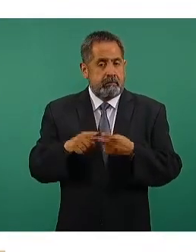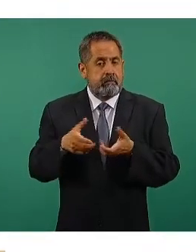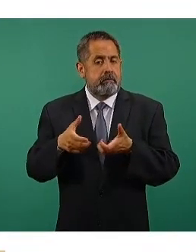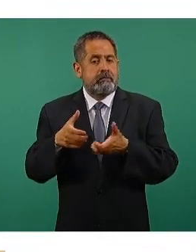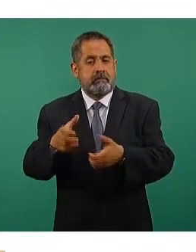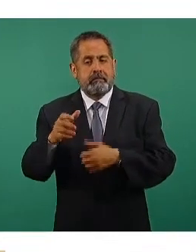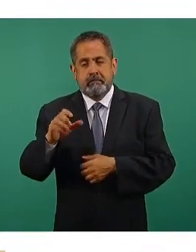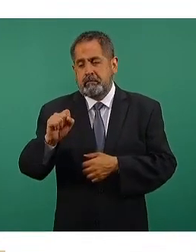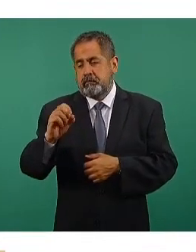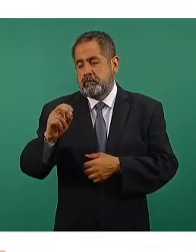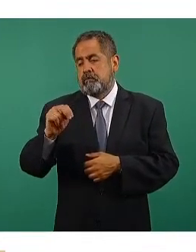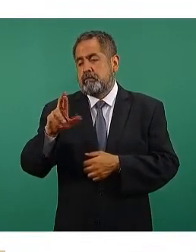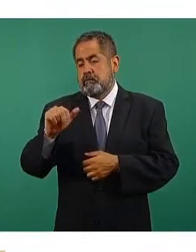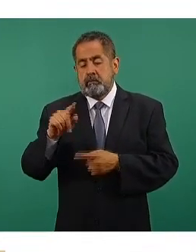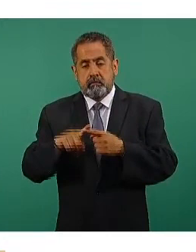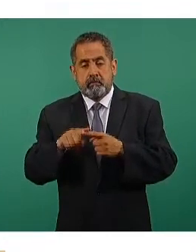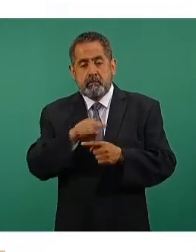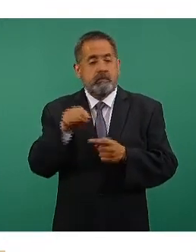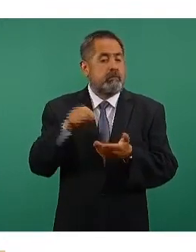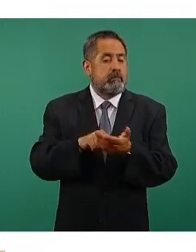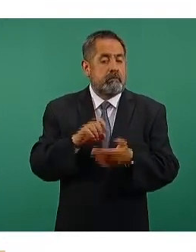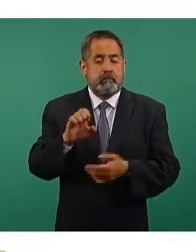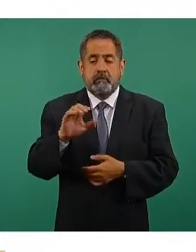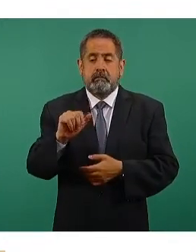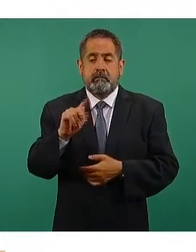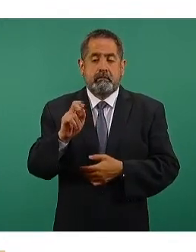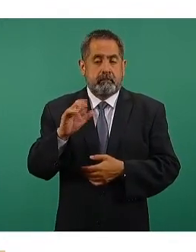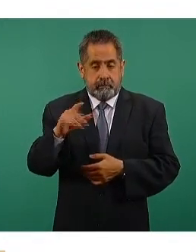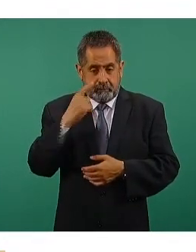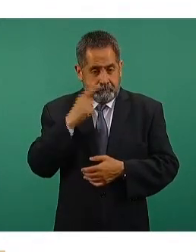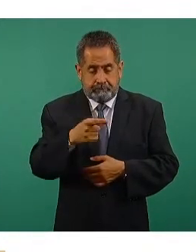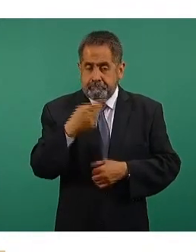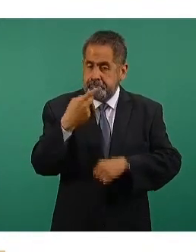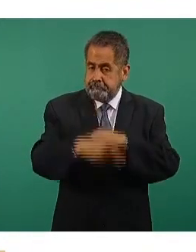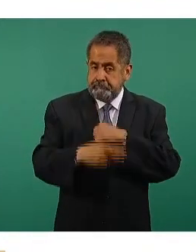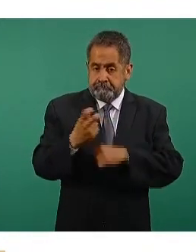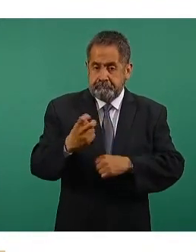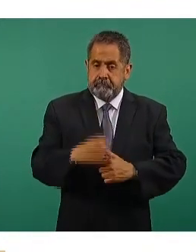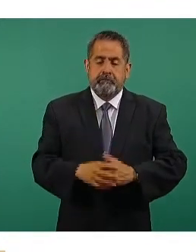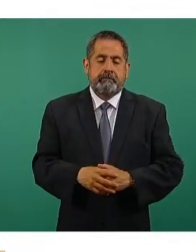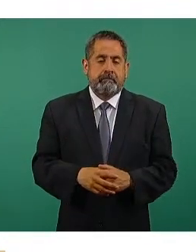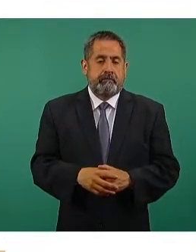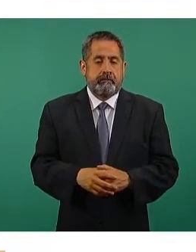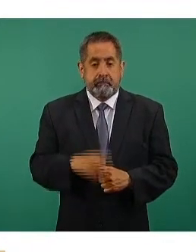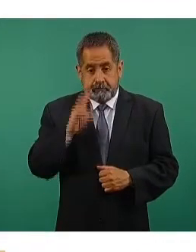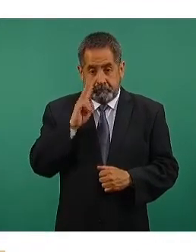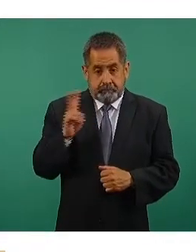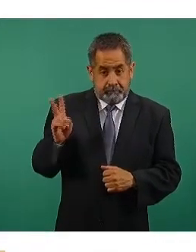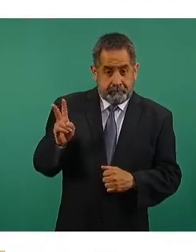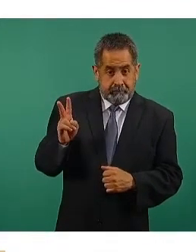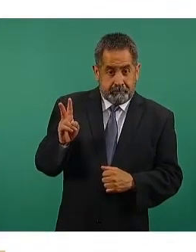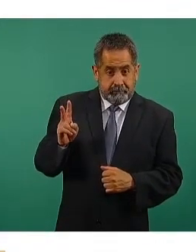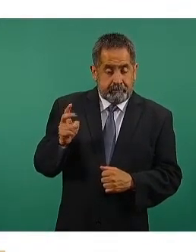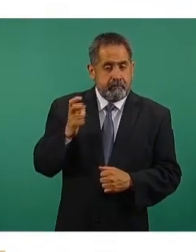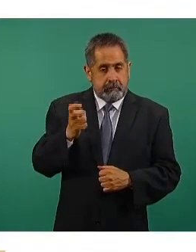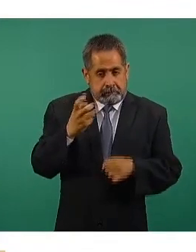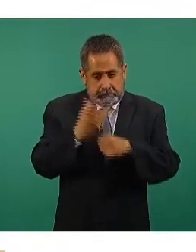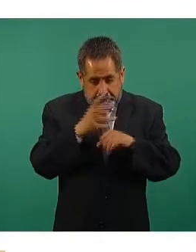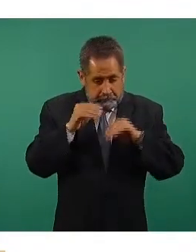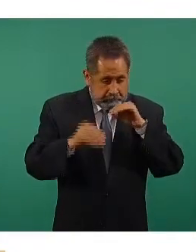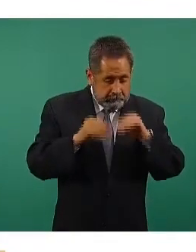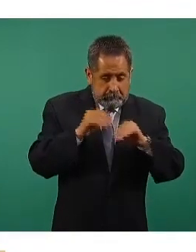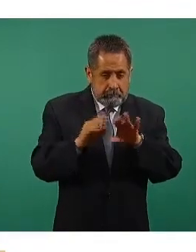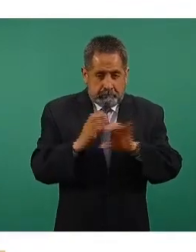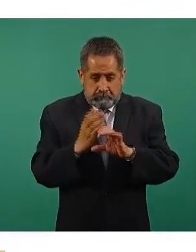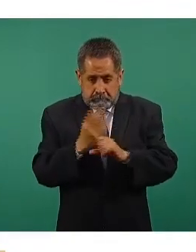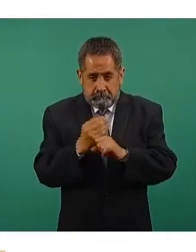Sonora, con túnel en Ecatepec, Estado de México. La que sigue, por favor. Podemos ver aquí la fabricación de la